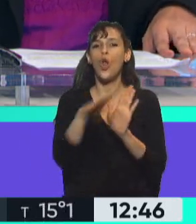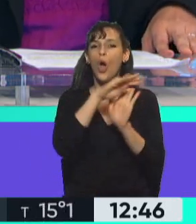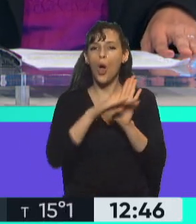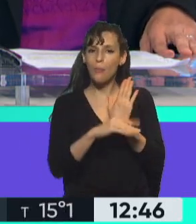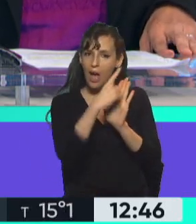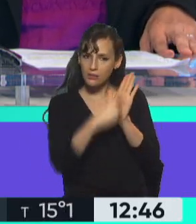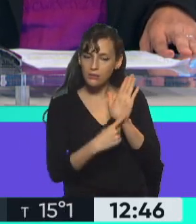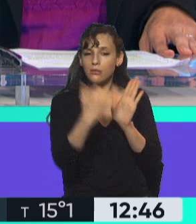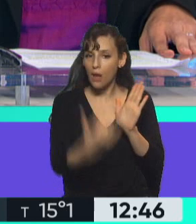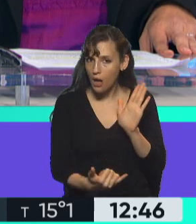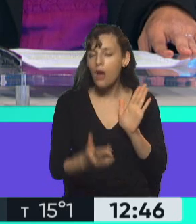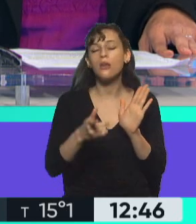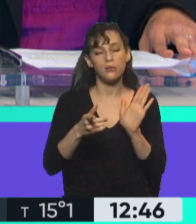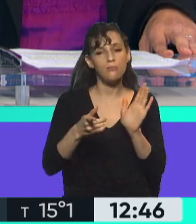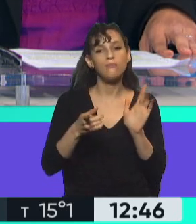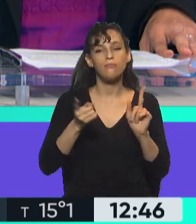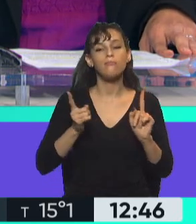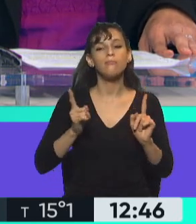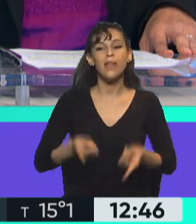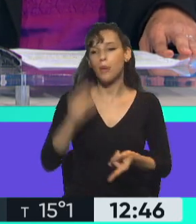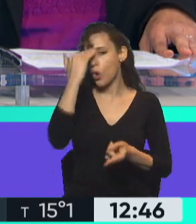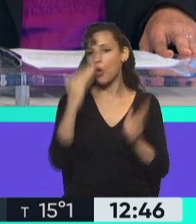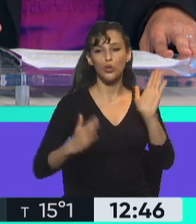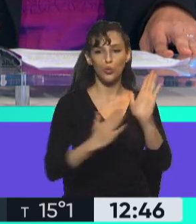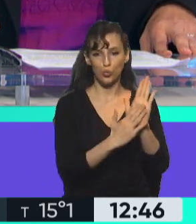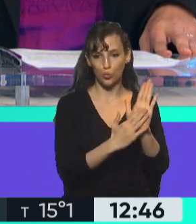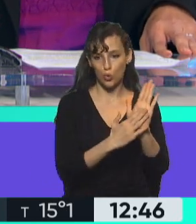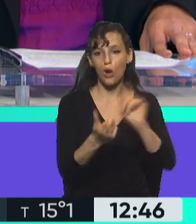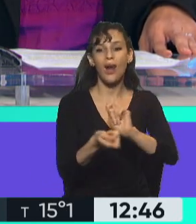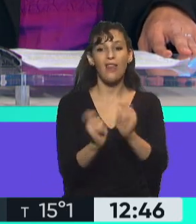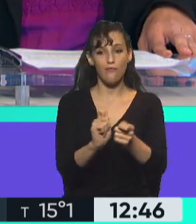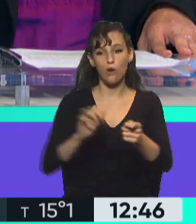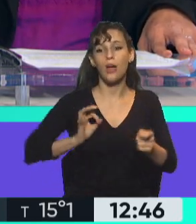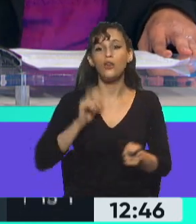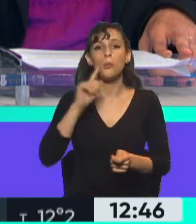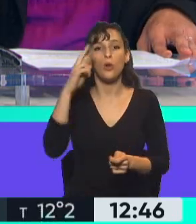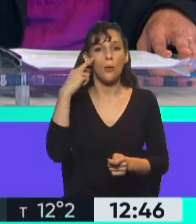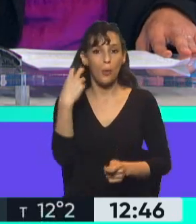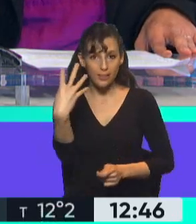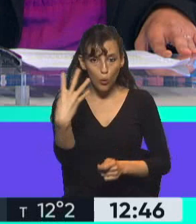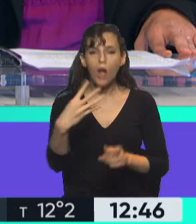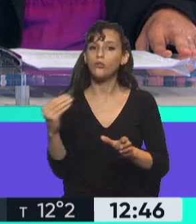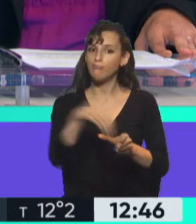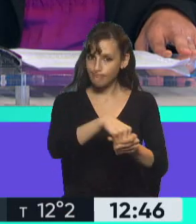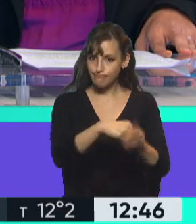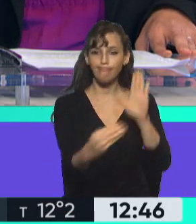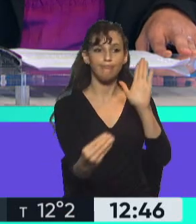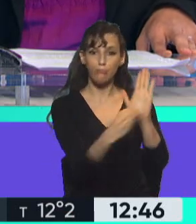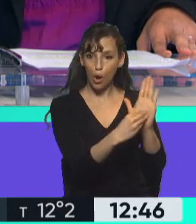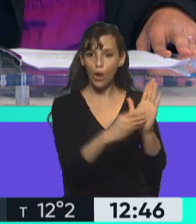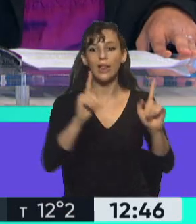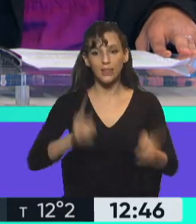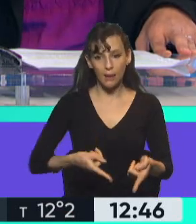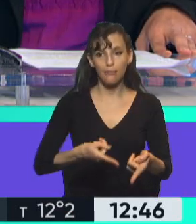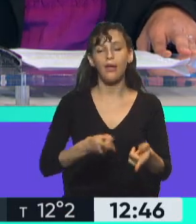recordando siempre. Esto se tradujo además en la Constitución Nacional, en la reforma del 94, se introduce el artículo 75,